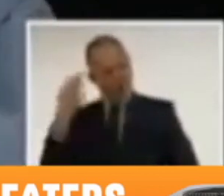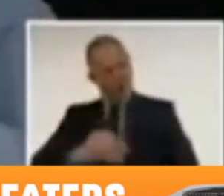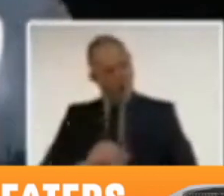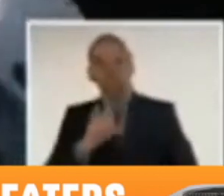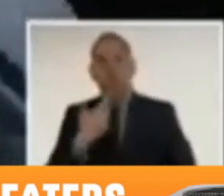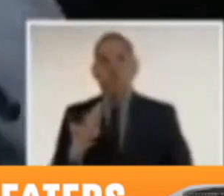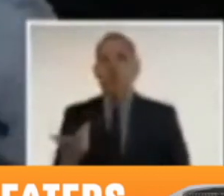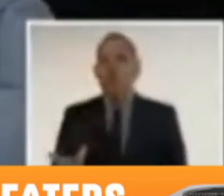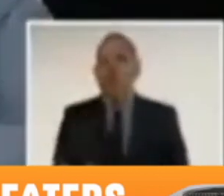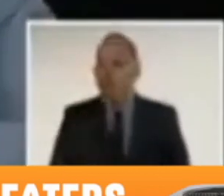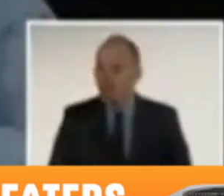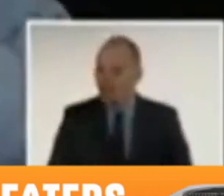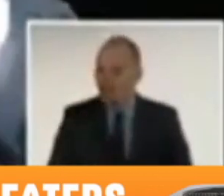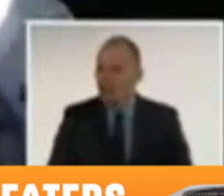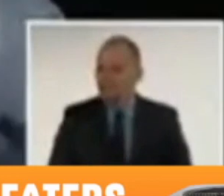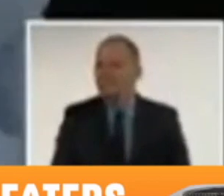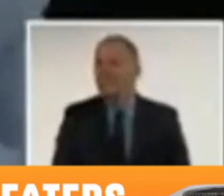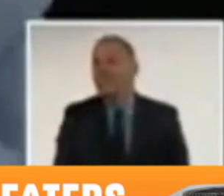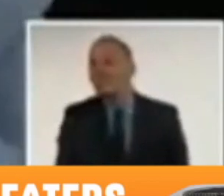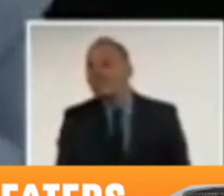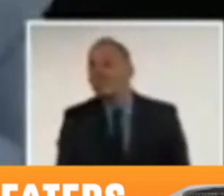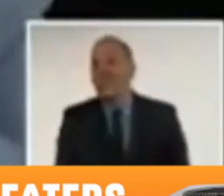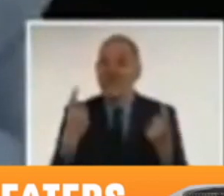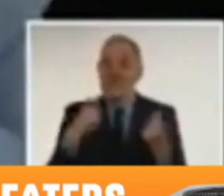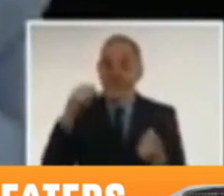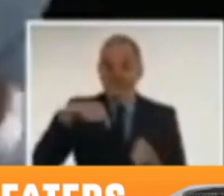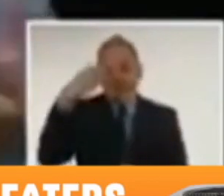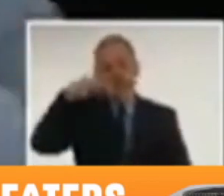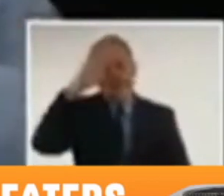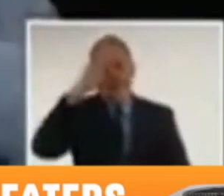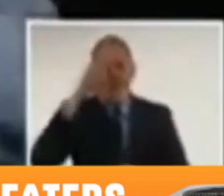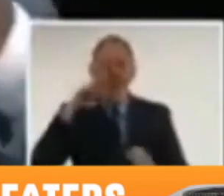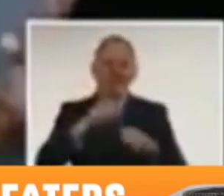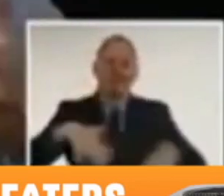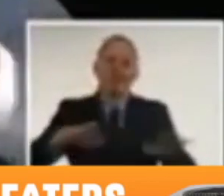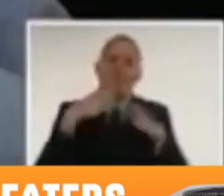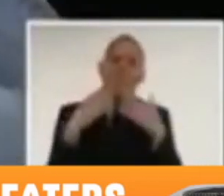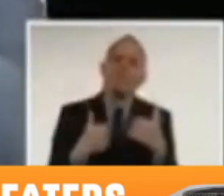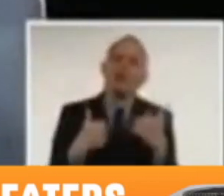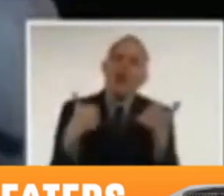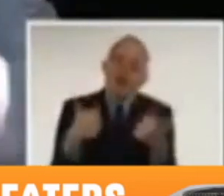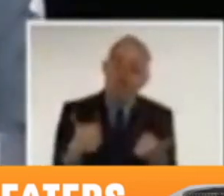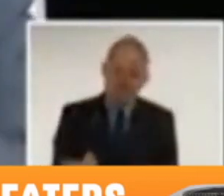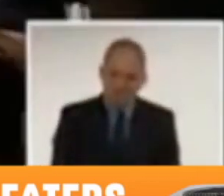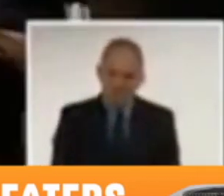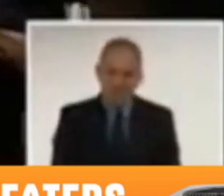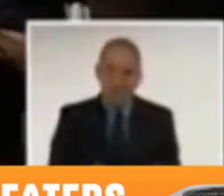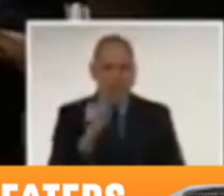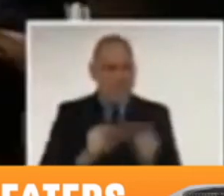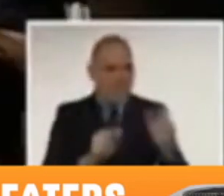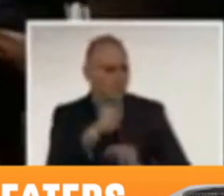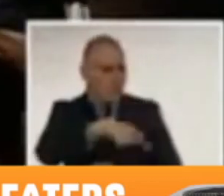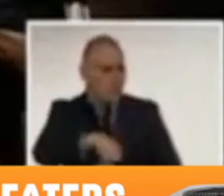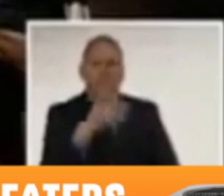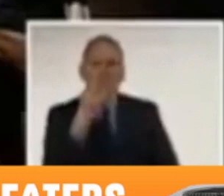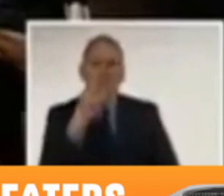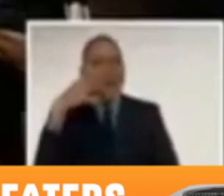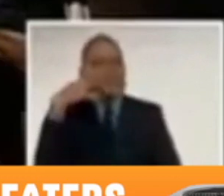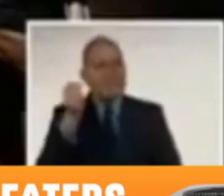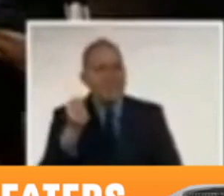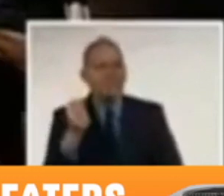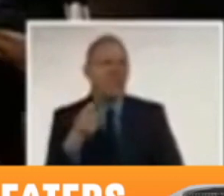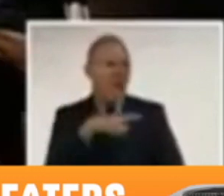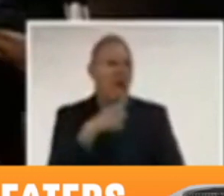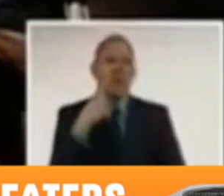proyecto de país exitos próspero para sus ciudadanos capaz de entender la pluralidad y la diversidad que marca la realidad que